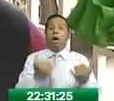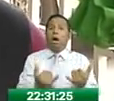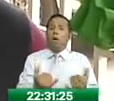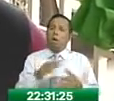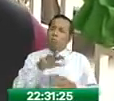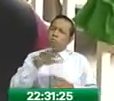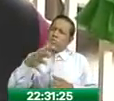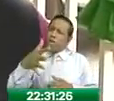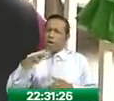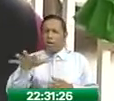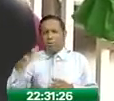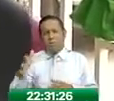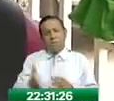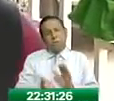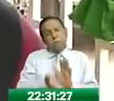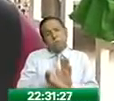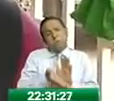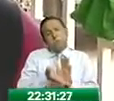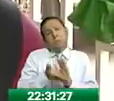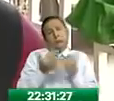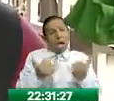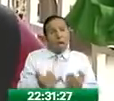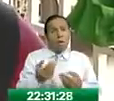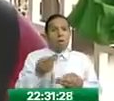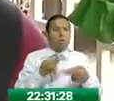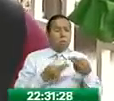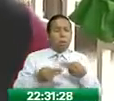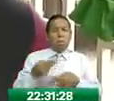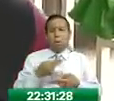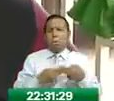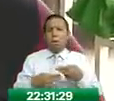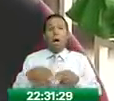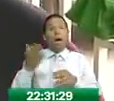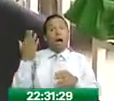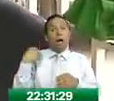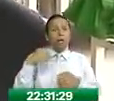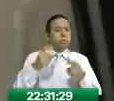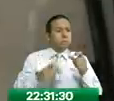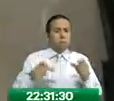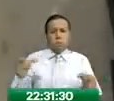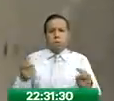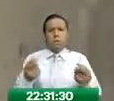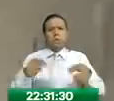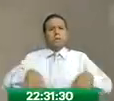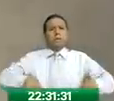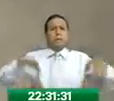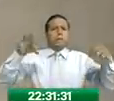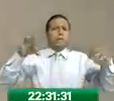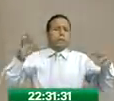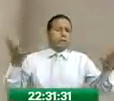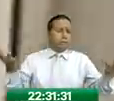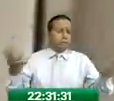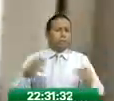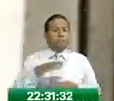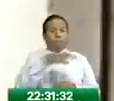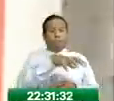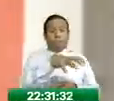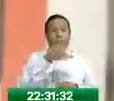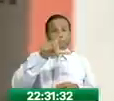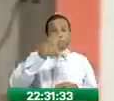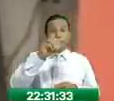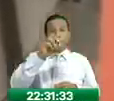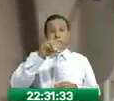antes no se vendía mucho porque la gente no tenía, pues, dinero. En Lomas de Sargentillo, el comercio